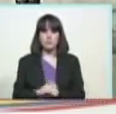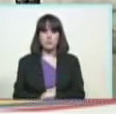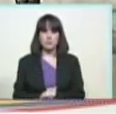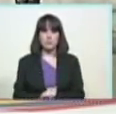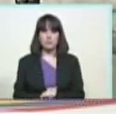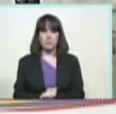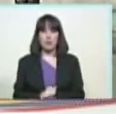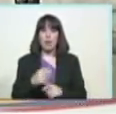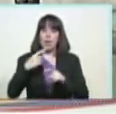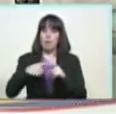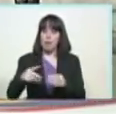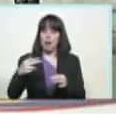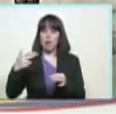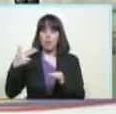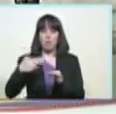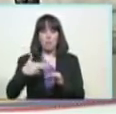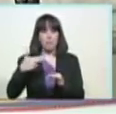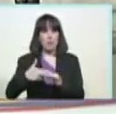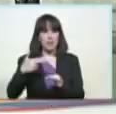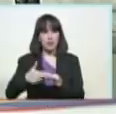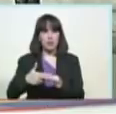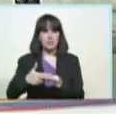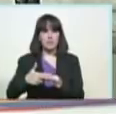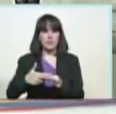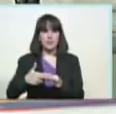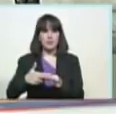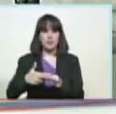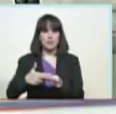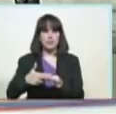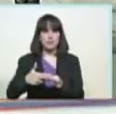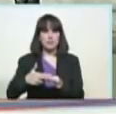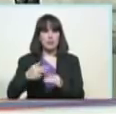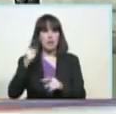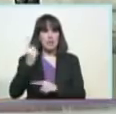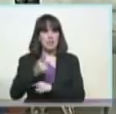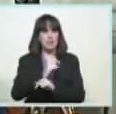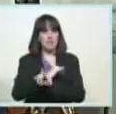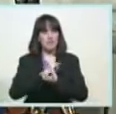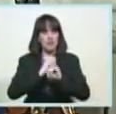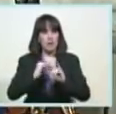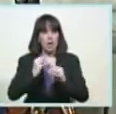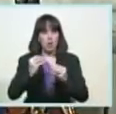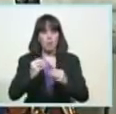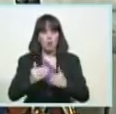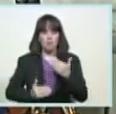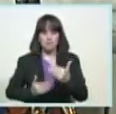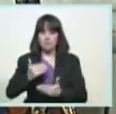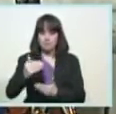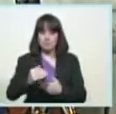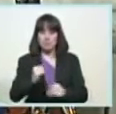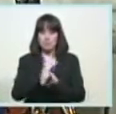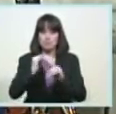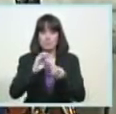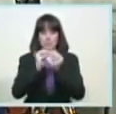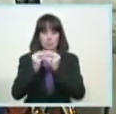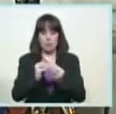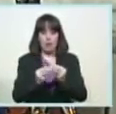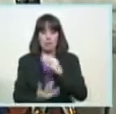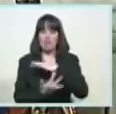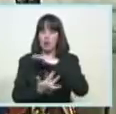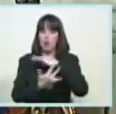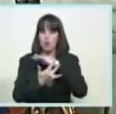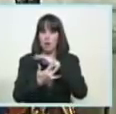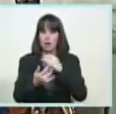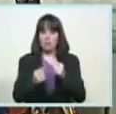para el petró debe determinar cómo va a ocurrir de consolidarse desde el punto de vista tecnológico